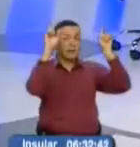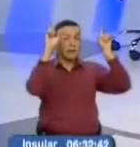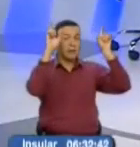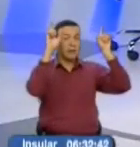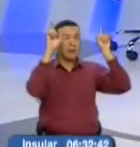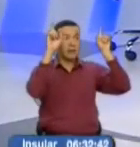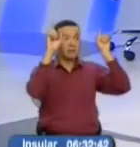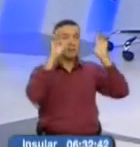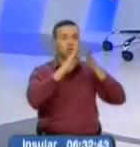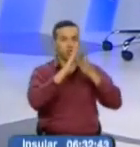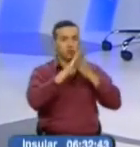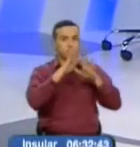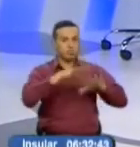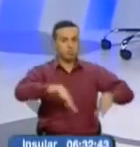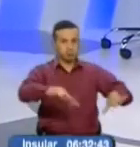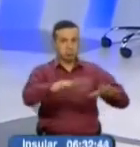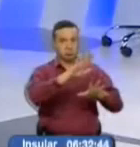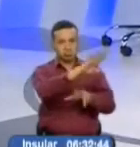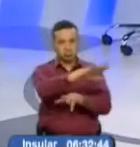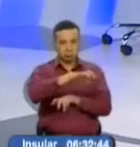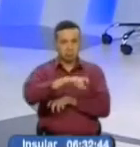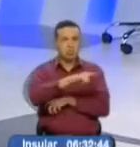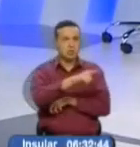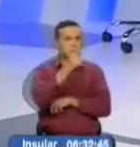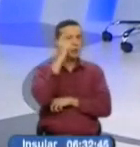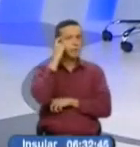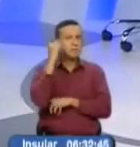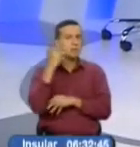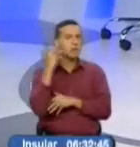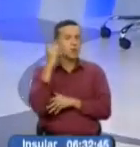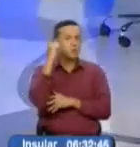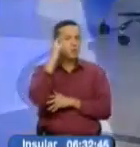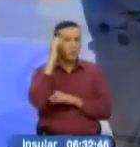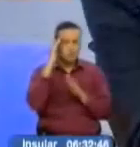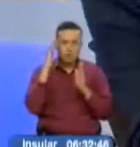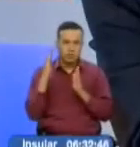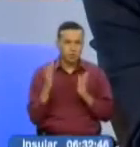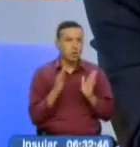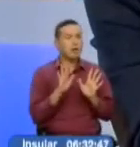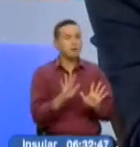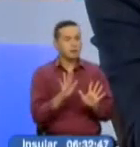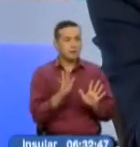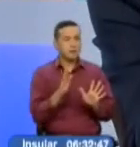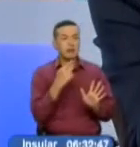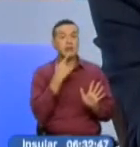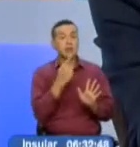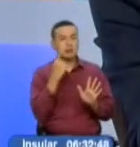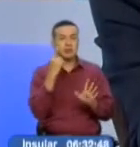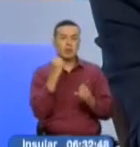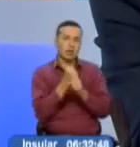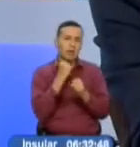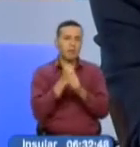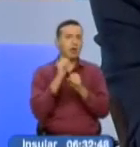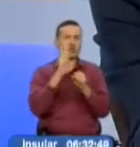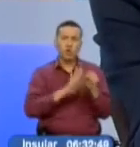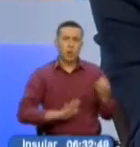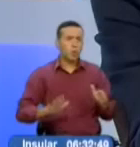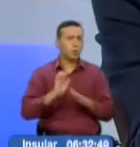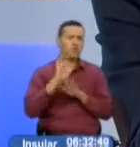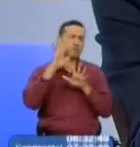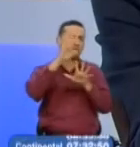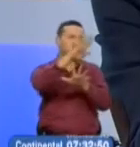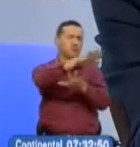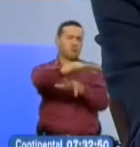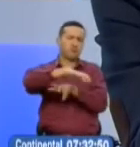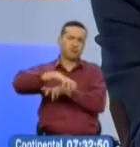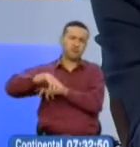tú como visualizas el tema de la política de este gobierno porque a ver se habla de la graming prop pecuaria Pero lo primero